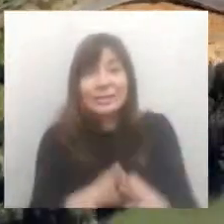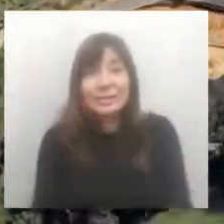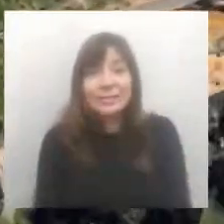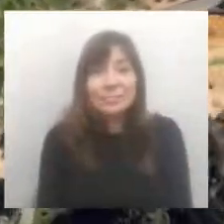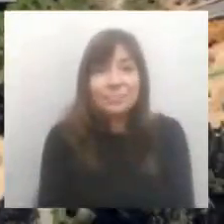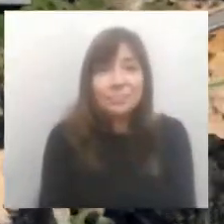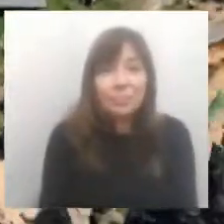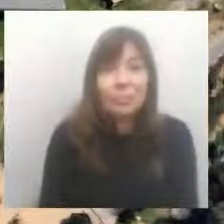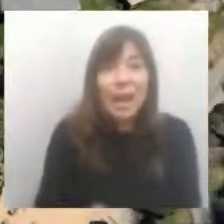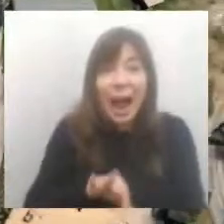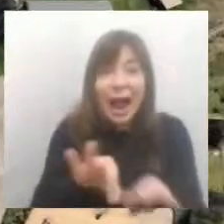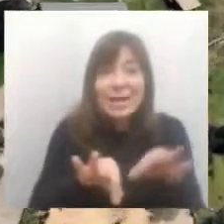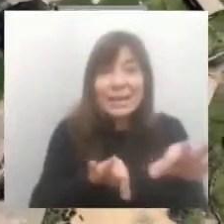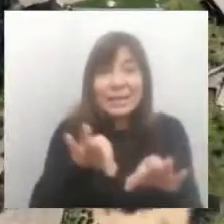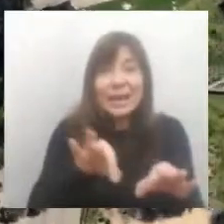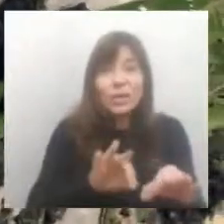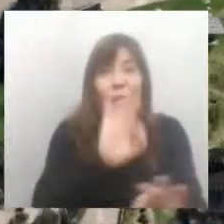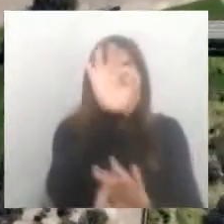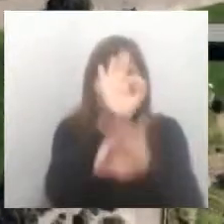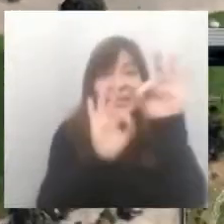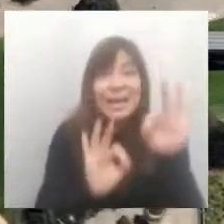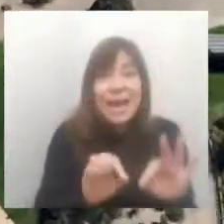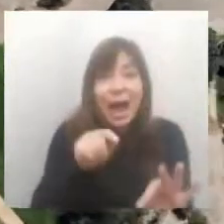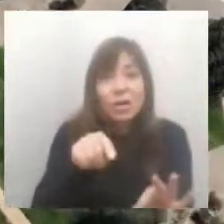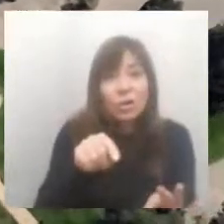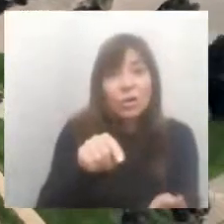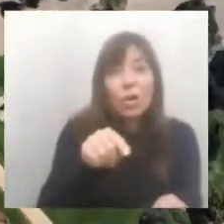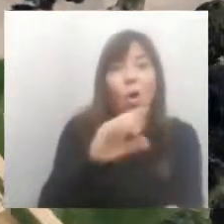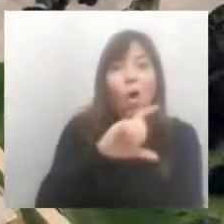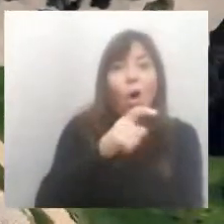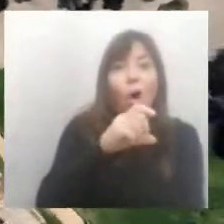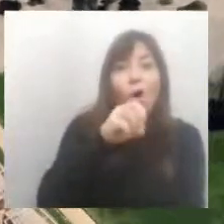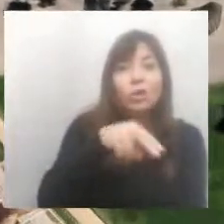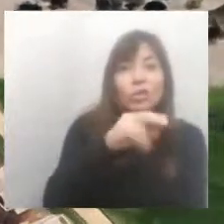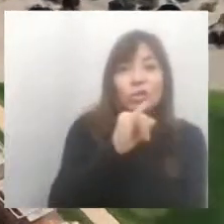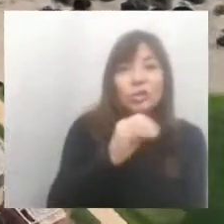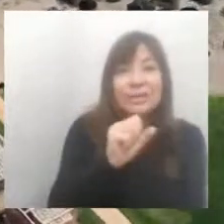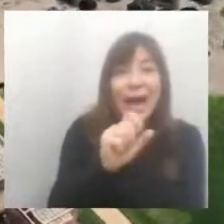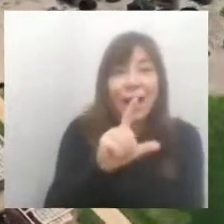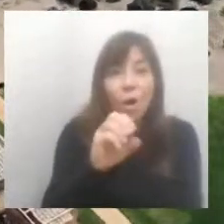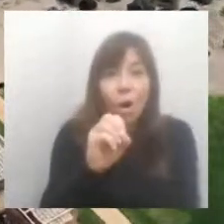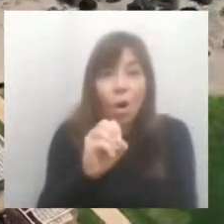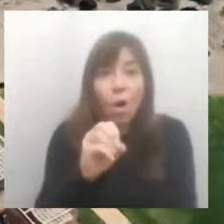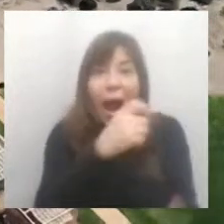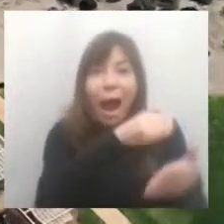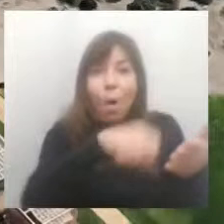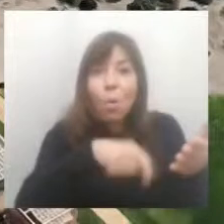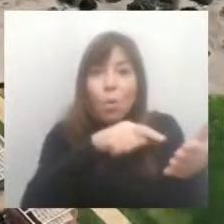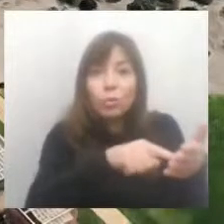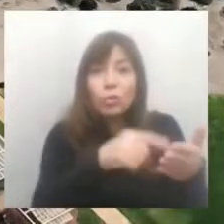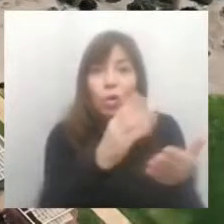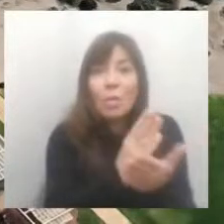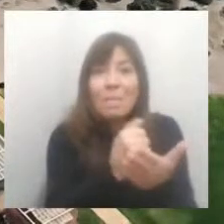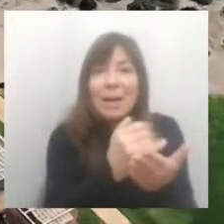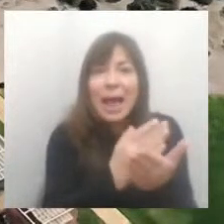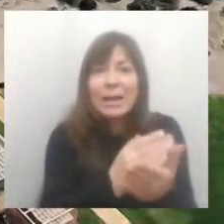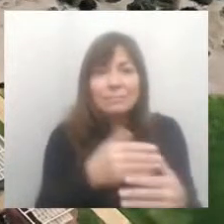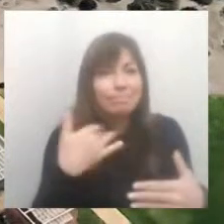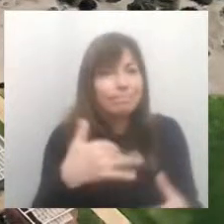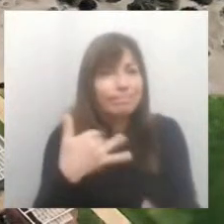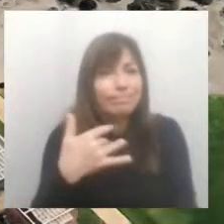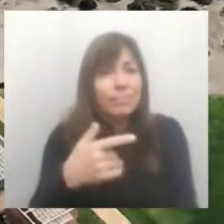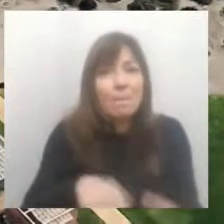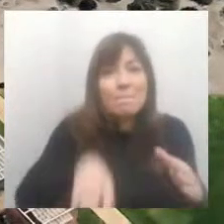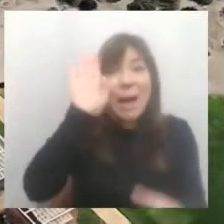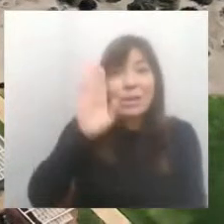Los arquitectos que diseñaron esta obra emblemática fueron Gonzalo Mardones Viviani, autor del plan maestro y de la mayoría de los edificios,